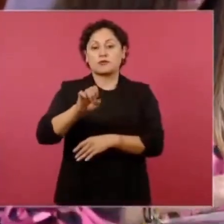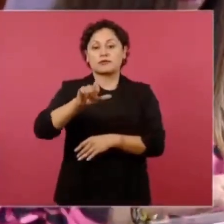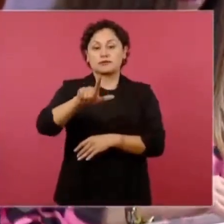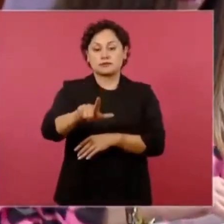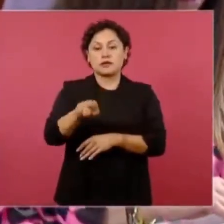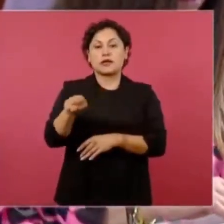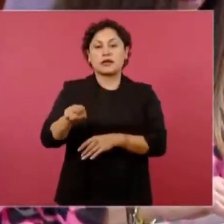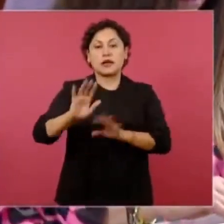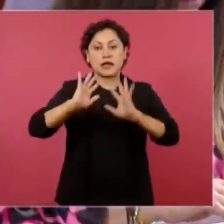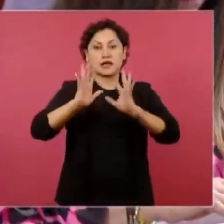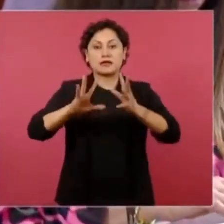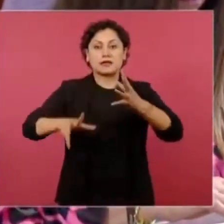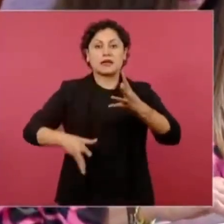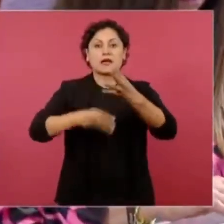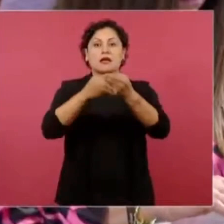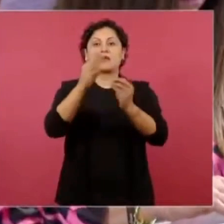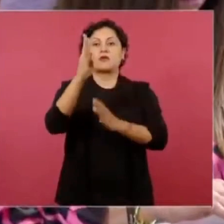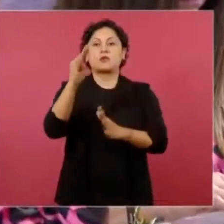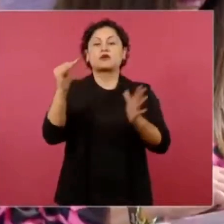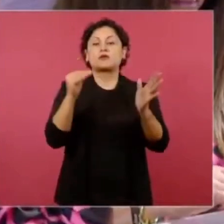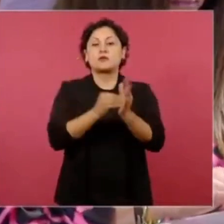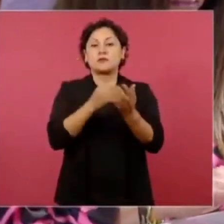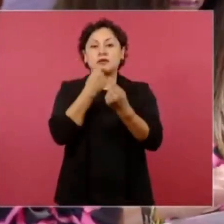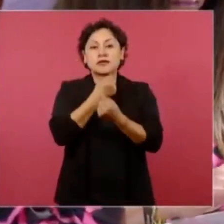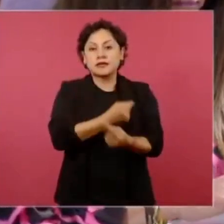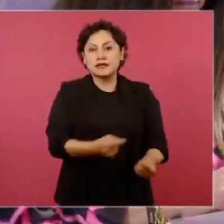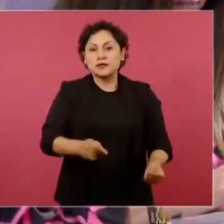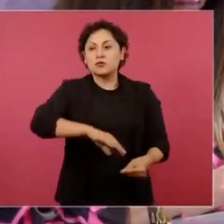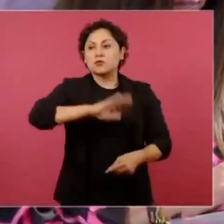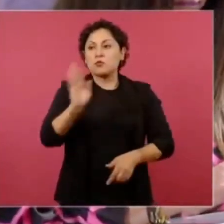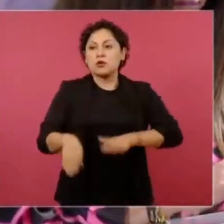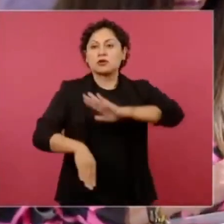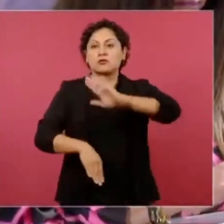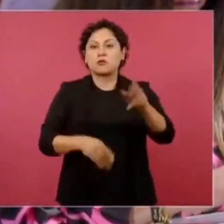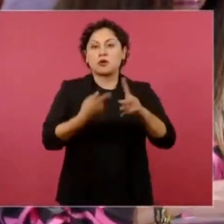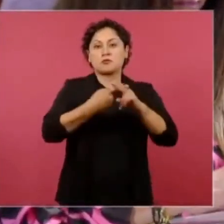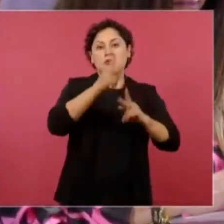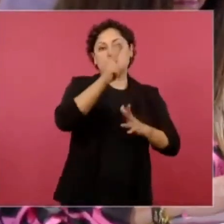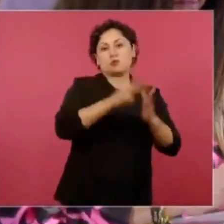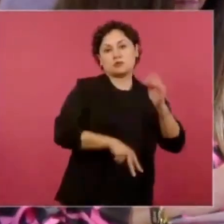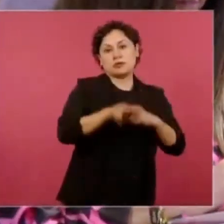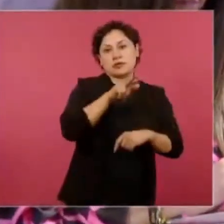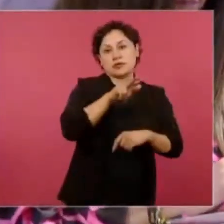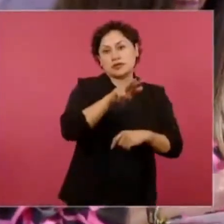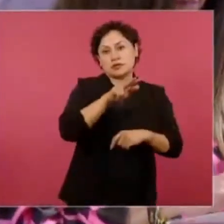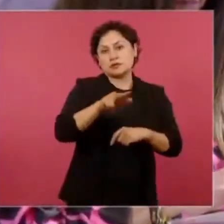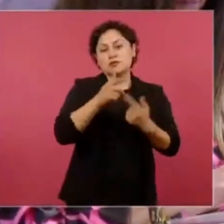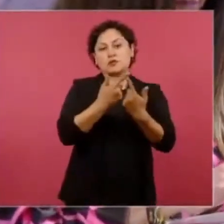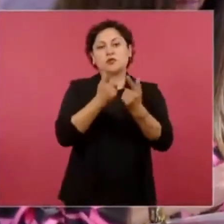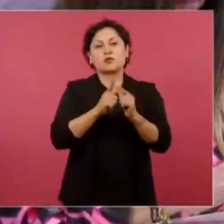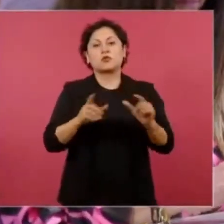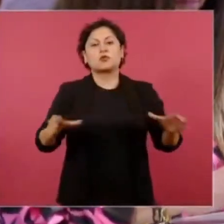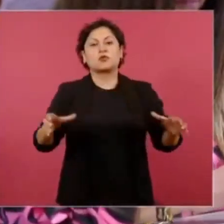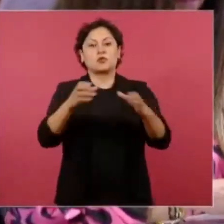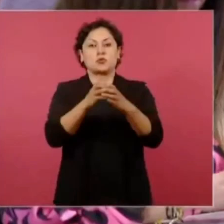de 4.000 niños muertos desde 2018. La Red Defensa de Derechos de la